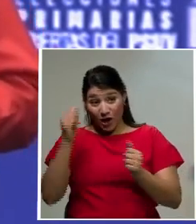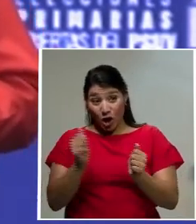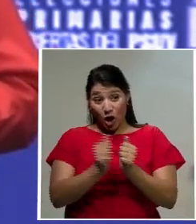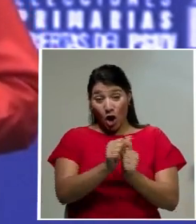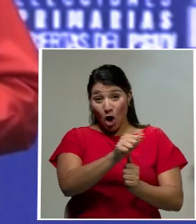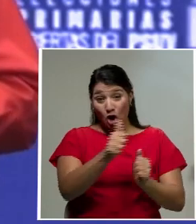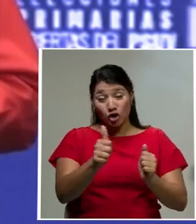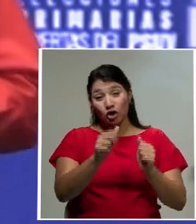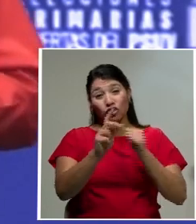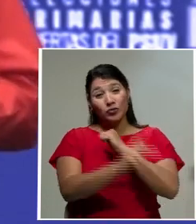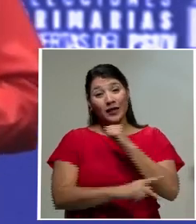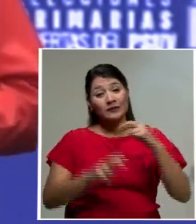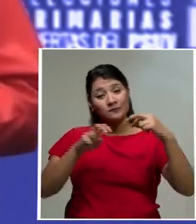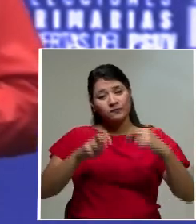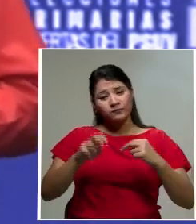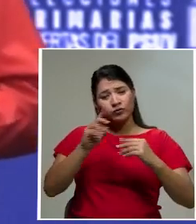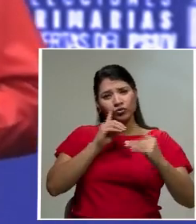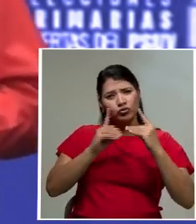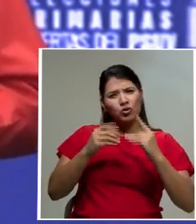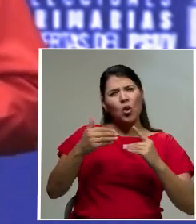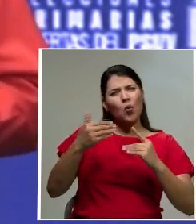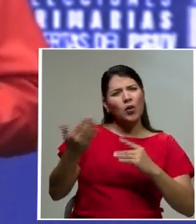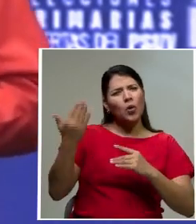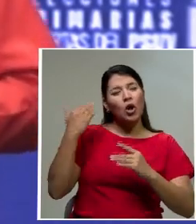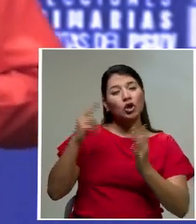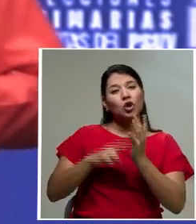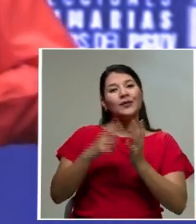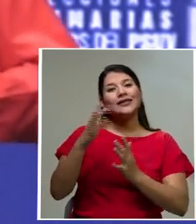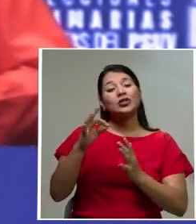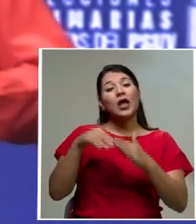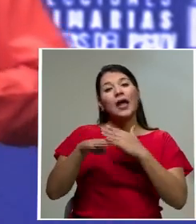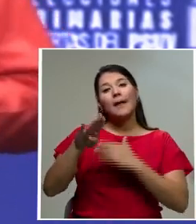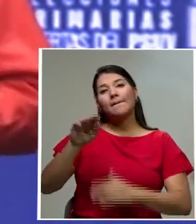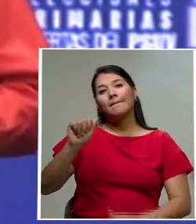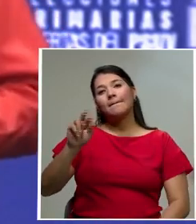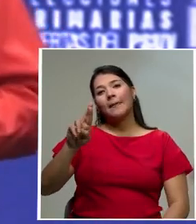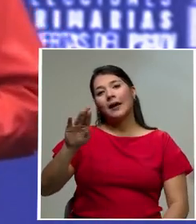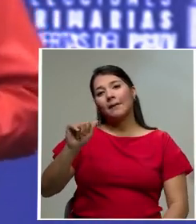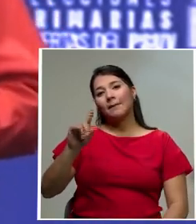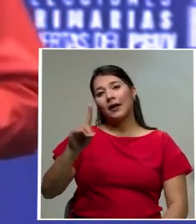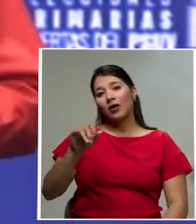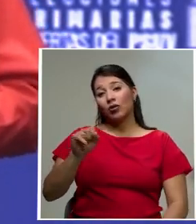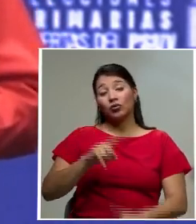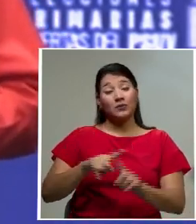negociaciones fue en Barbados en 2019, aunque esas conversaciones se agotaron sin acuerdos.